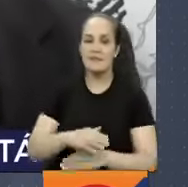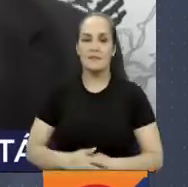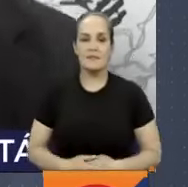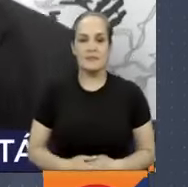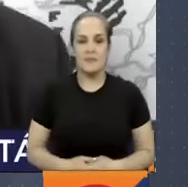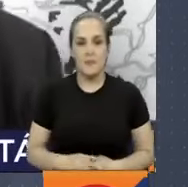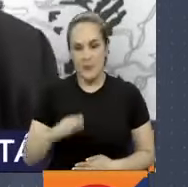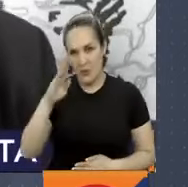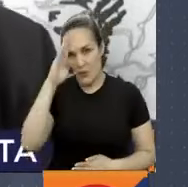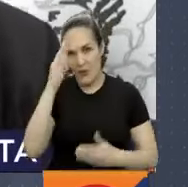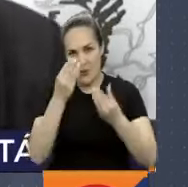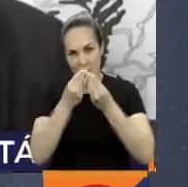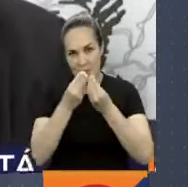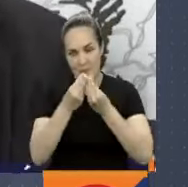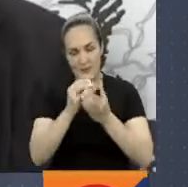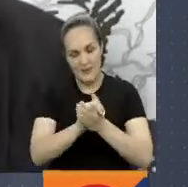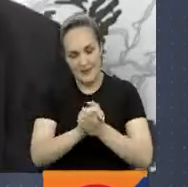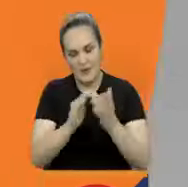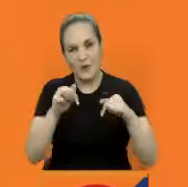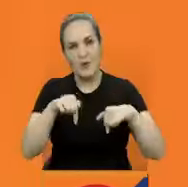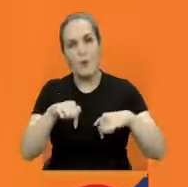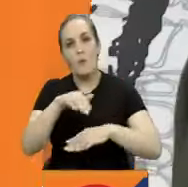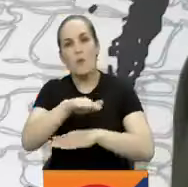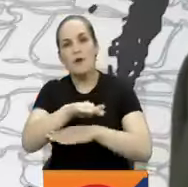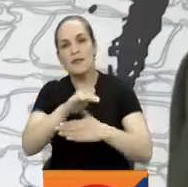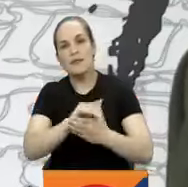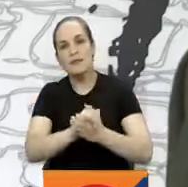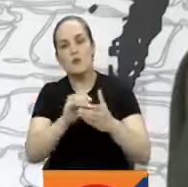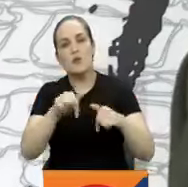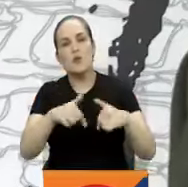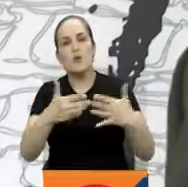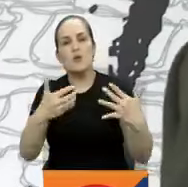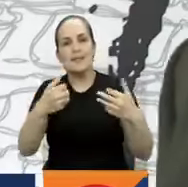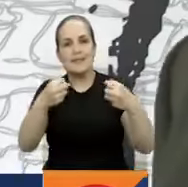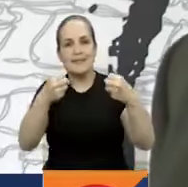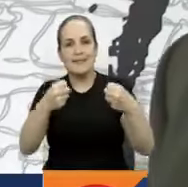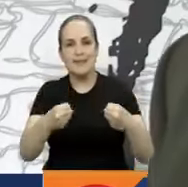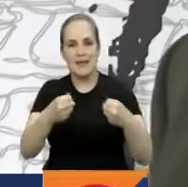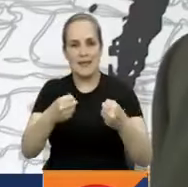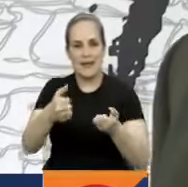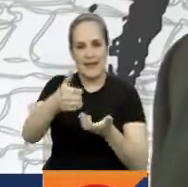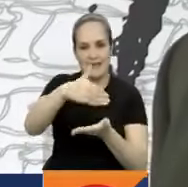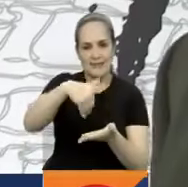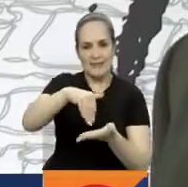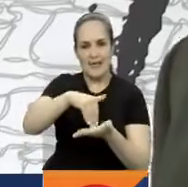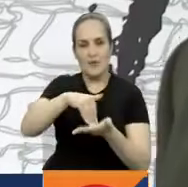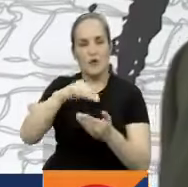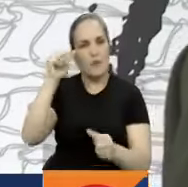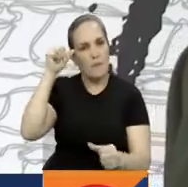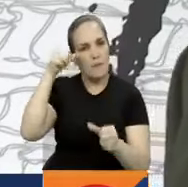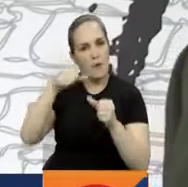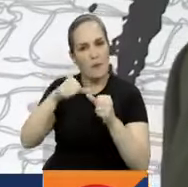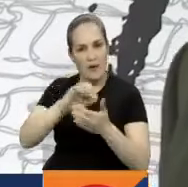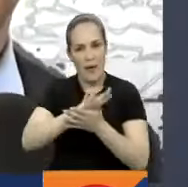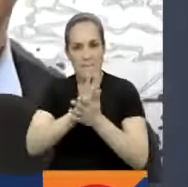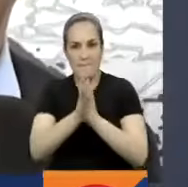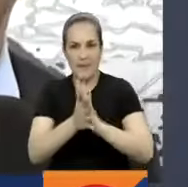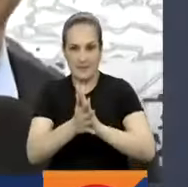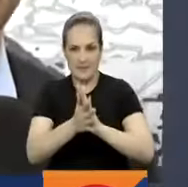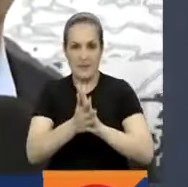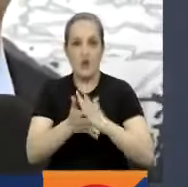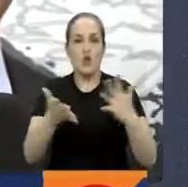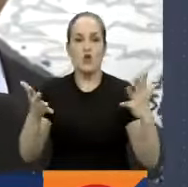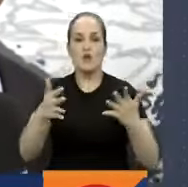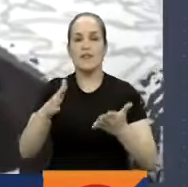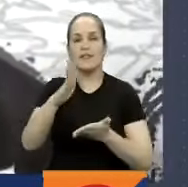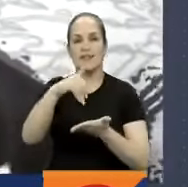Hola compañeros, cordial saludo a esta hora de la tarde aquí desde las instalaciones del Centro de Memoria, Paz y Reconciliación en el centro de Bogotá. Me